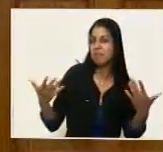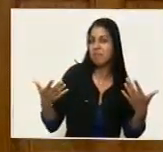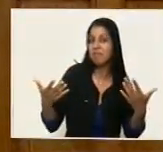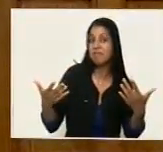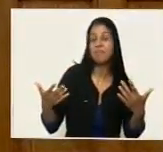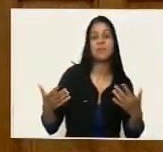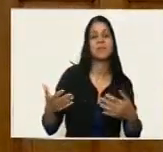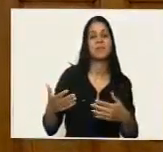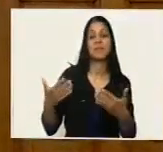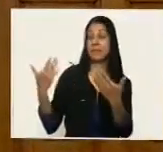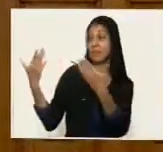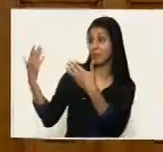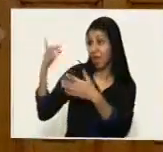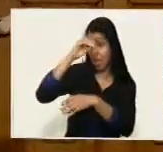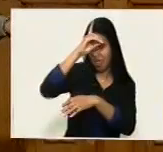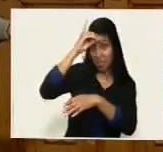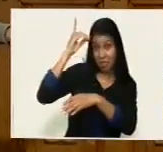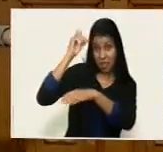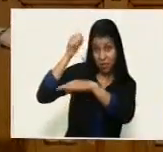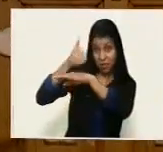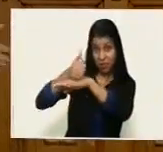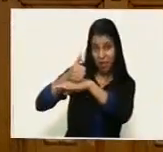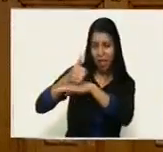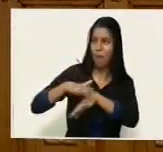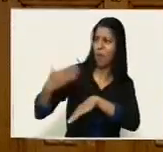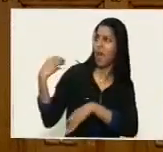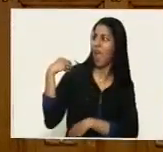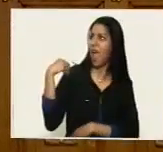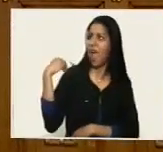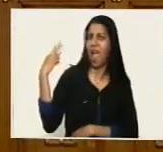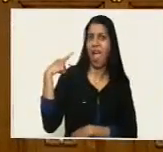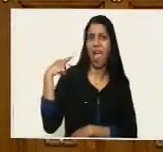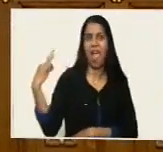Camarada de la directiva, ¿por qué me hacen esto?